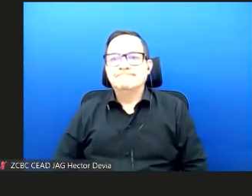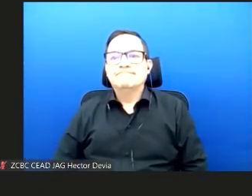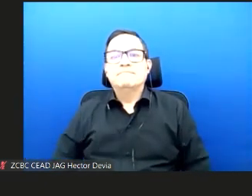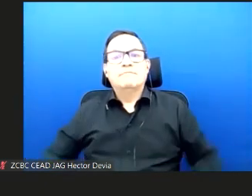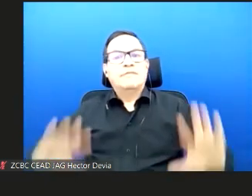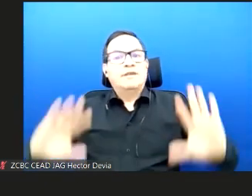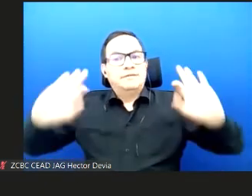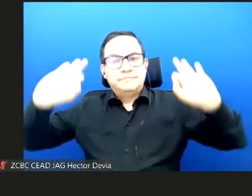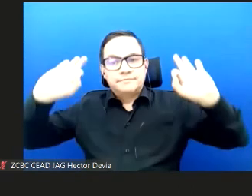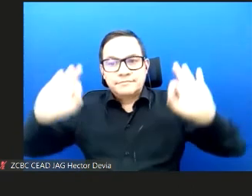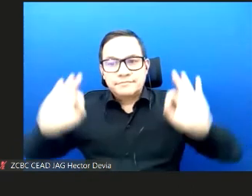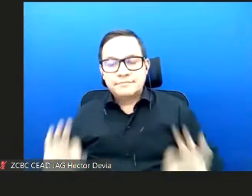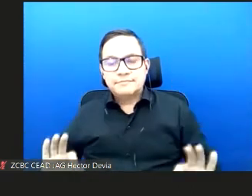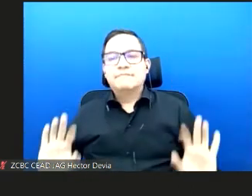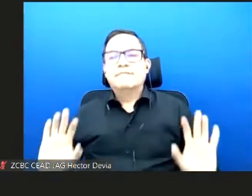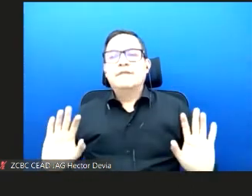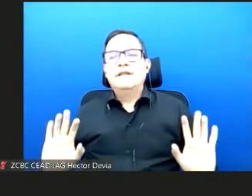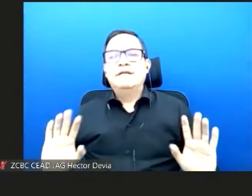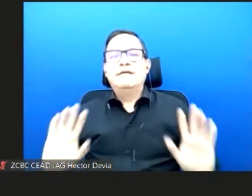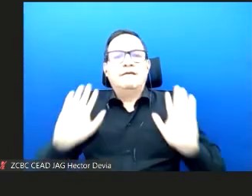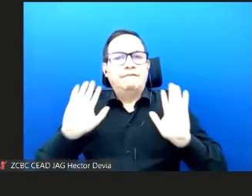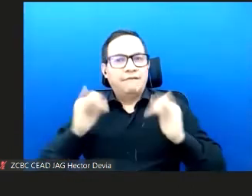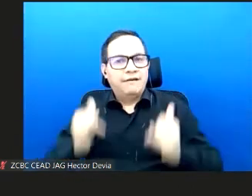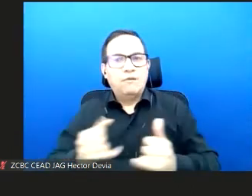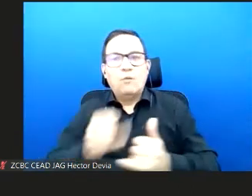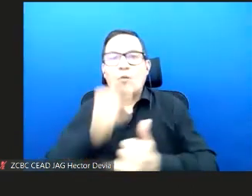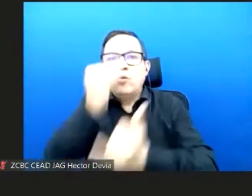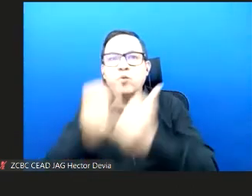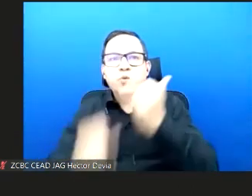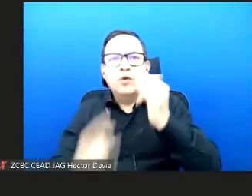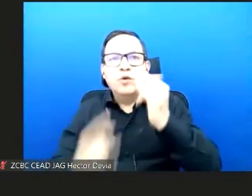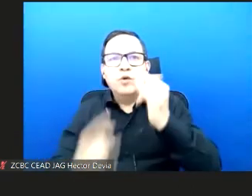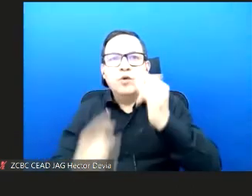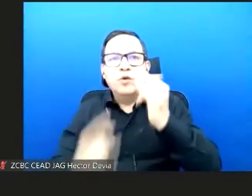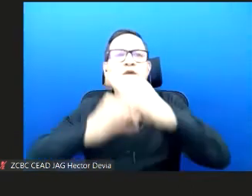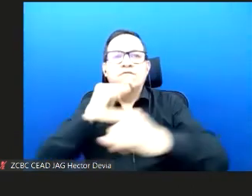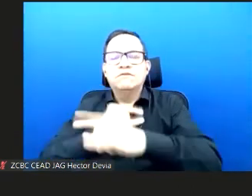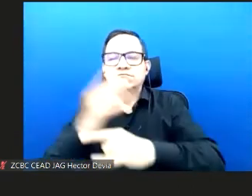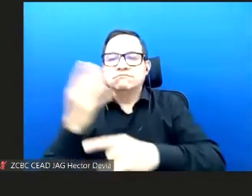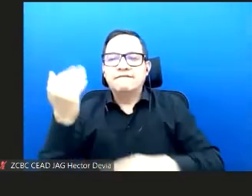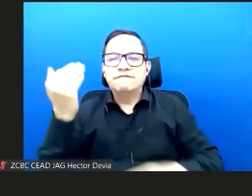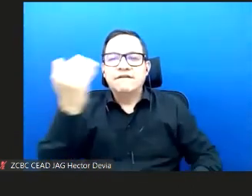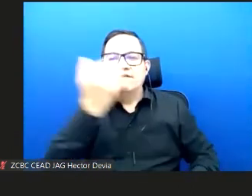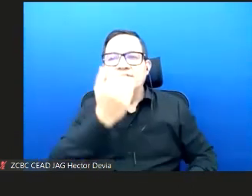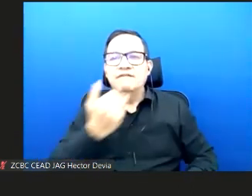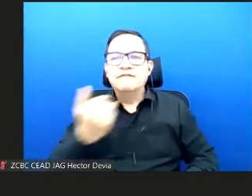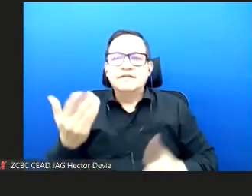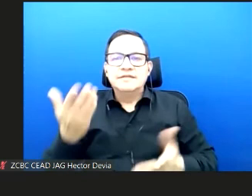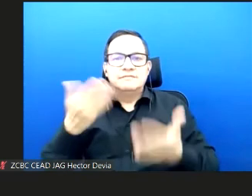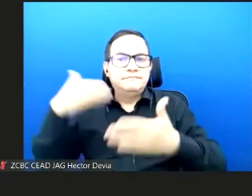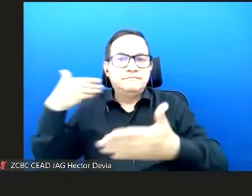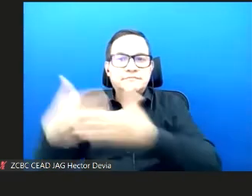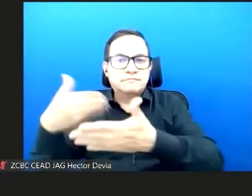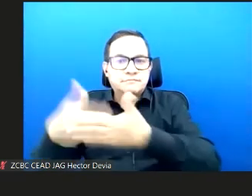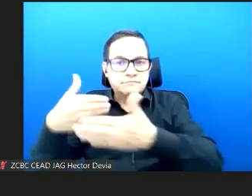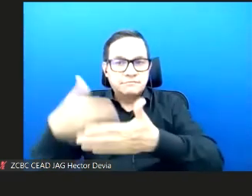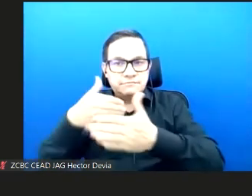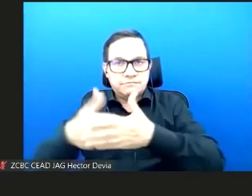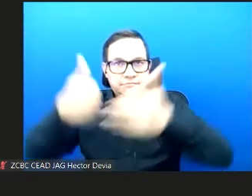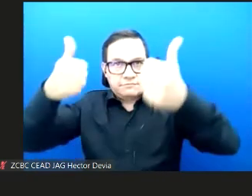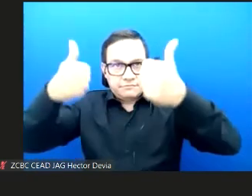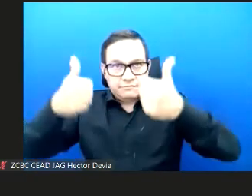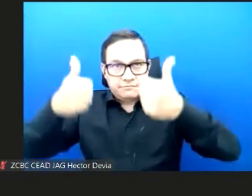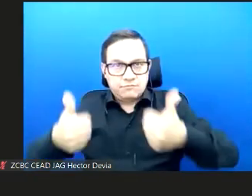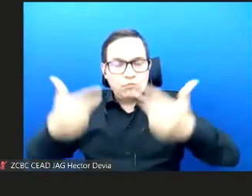Bueno, y ahora aquí viene nuestro punto final, que es ubicar o bueno, comprobar que todo lo hayamos hecho bien.